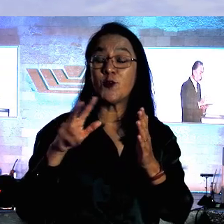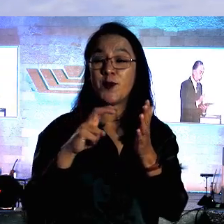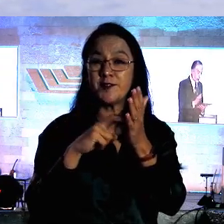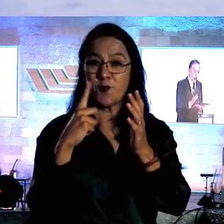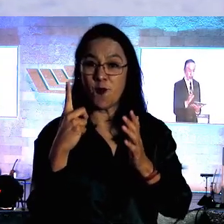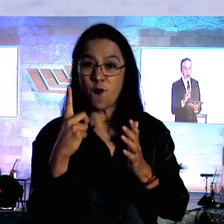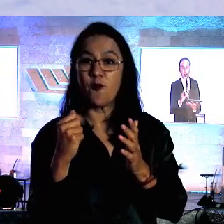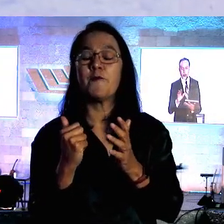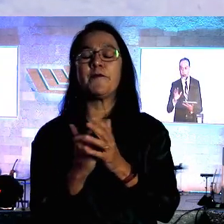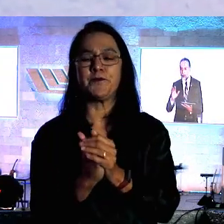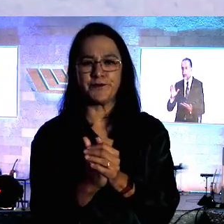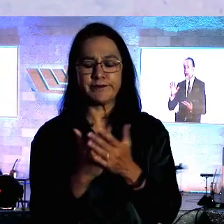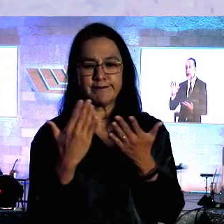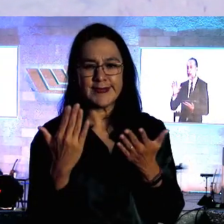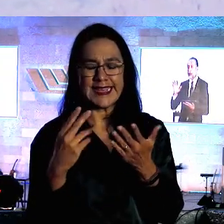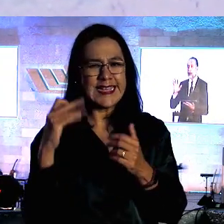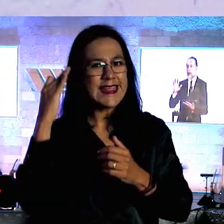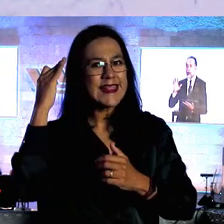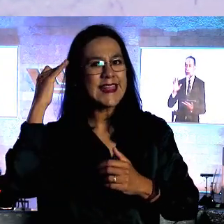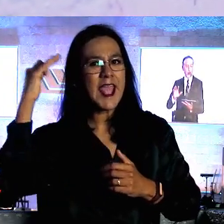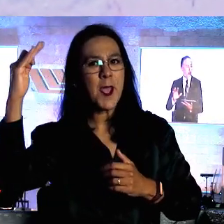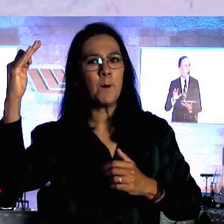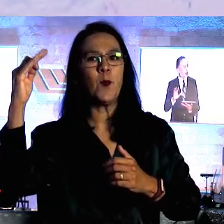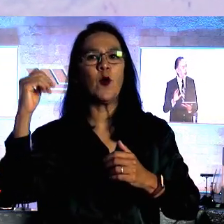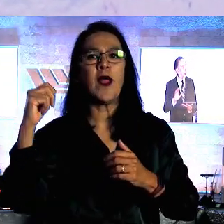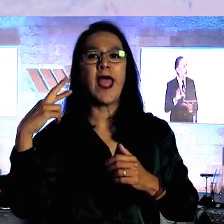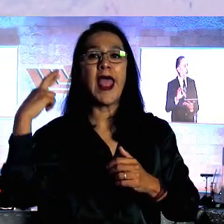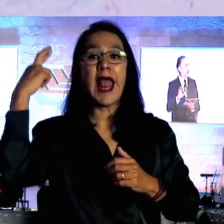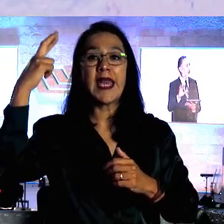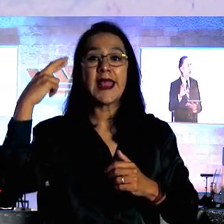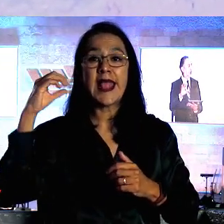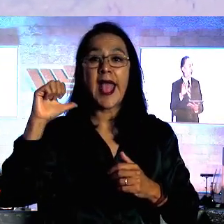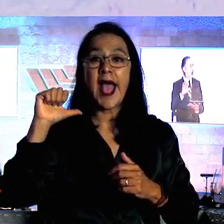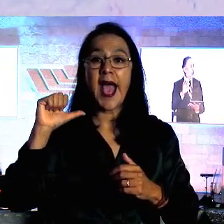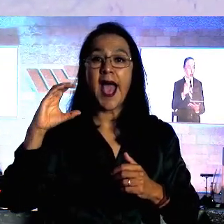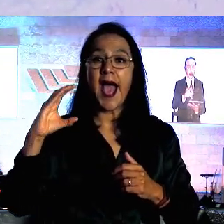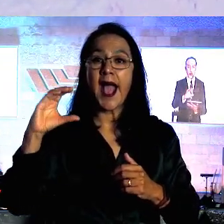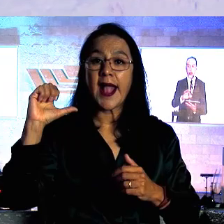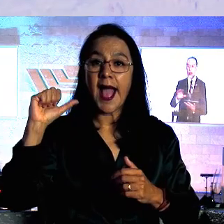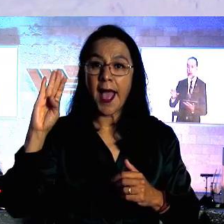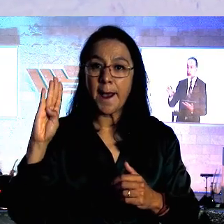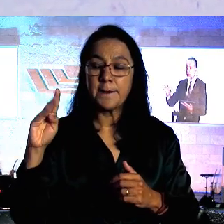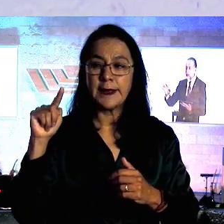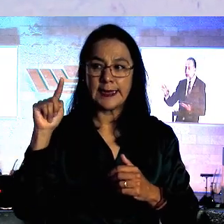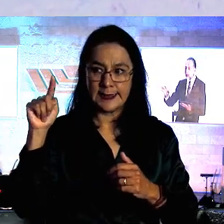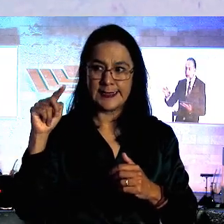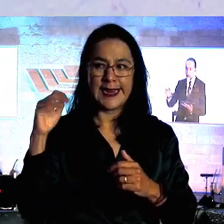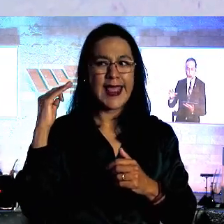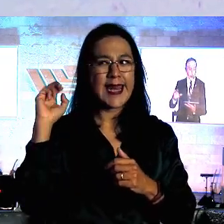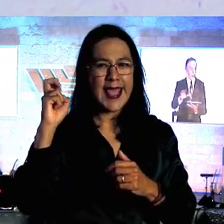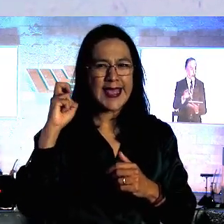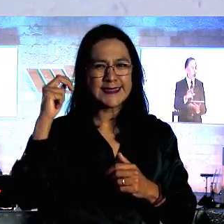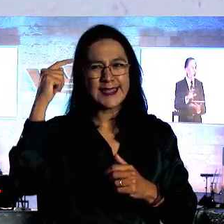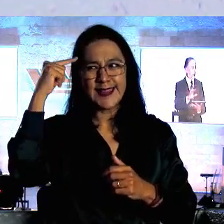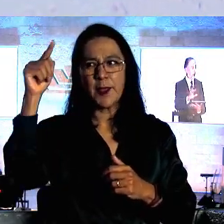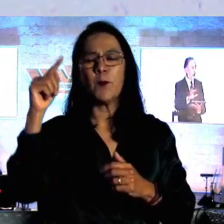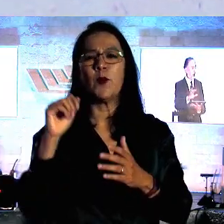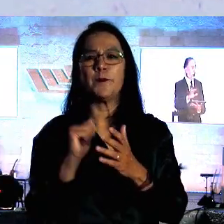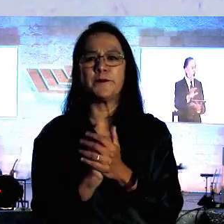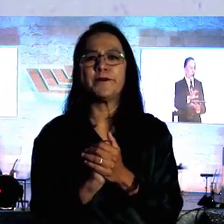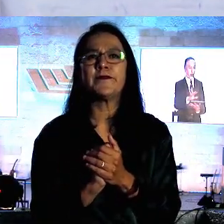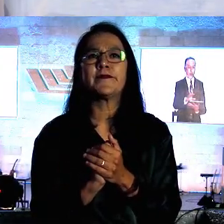tenemos 6 familias que tomaron una decisión poner sus vidas en orden felicidades a todos ustedes